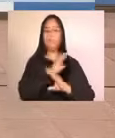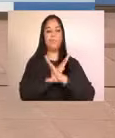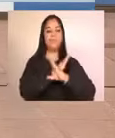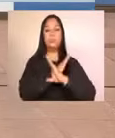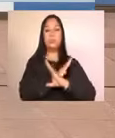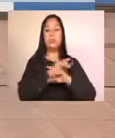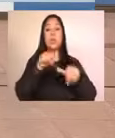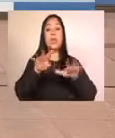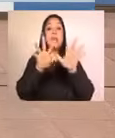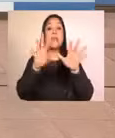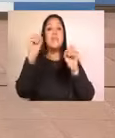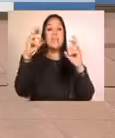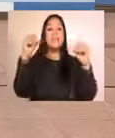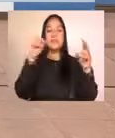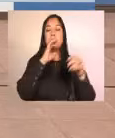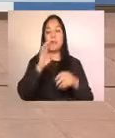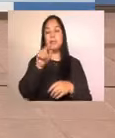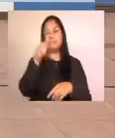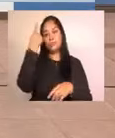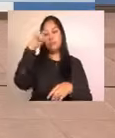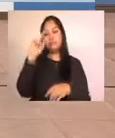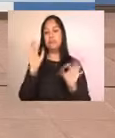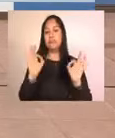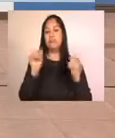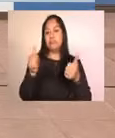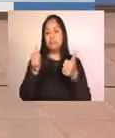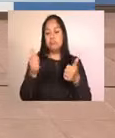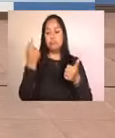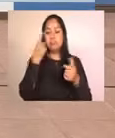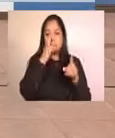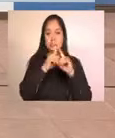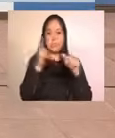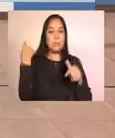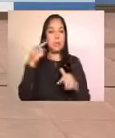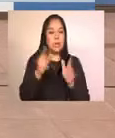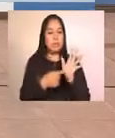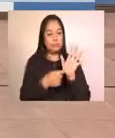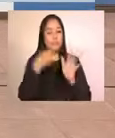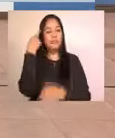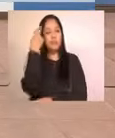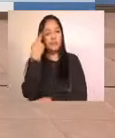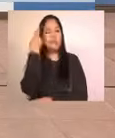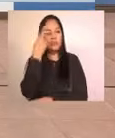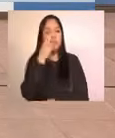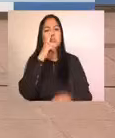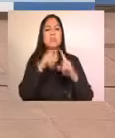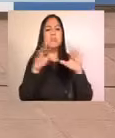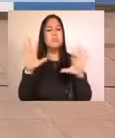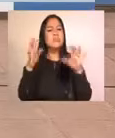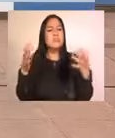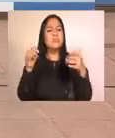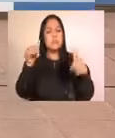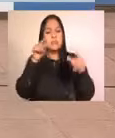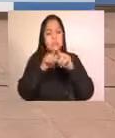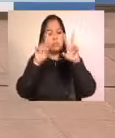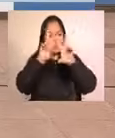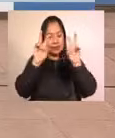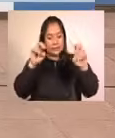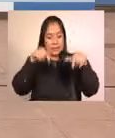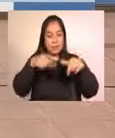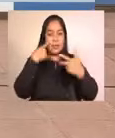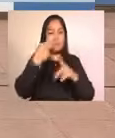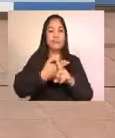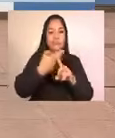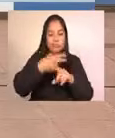ser un día oportuno, pertinente, diría yo, para reflexionar alrededor de este gran desafío que tenemos